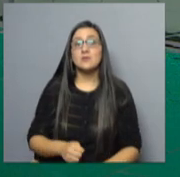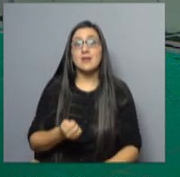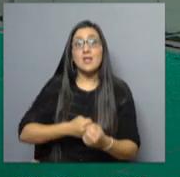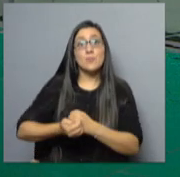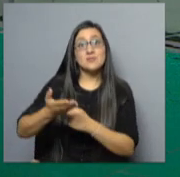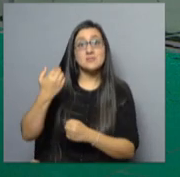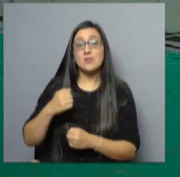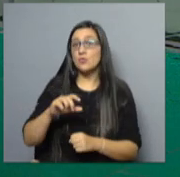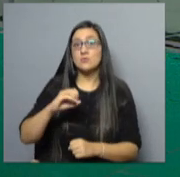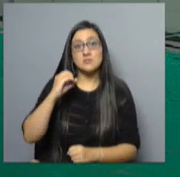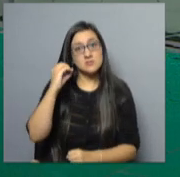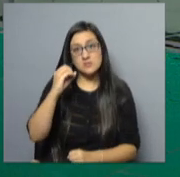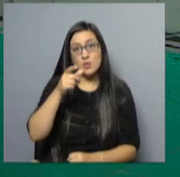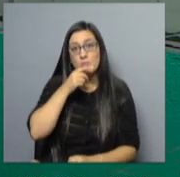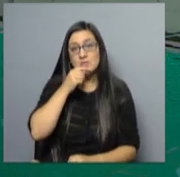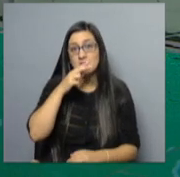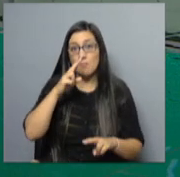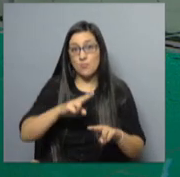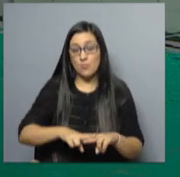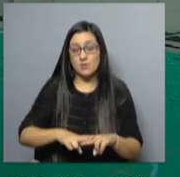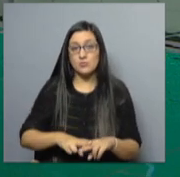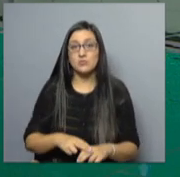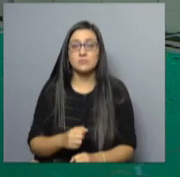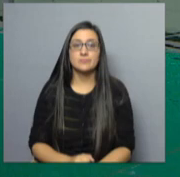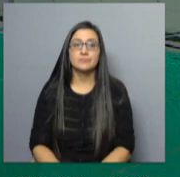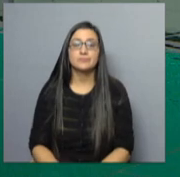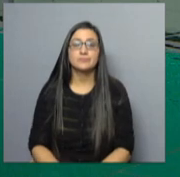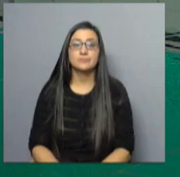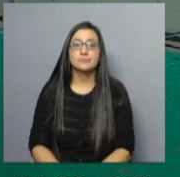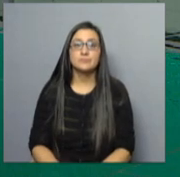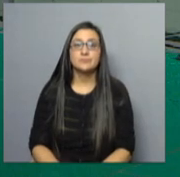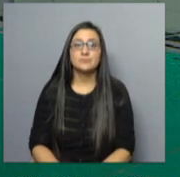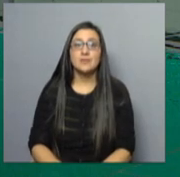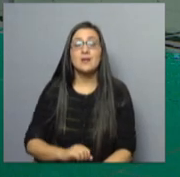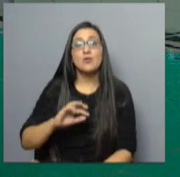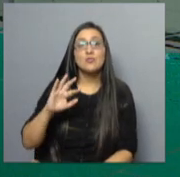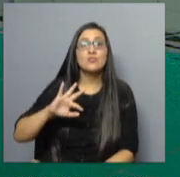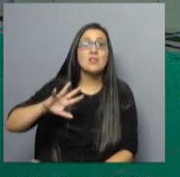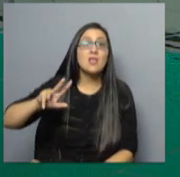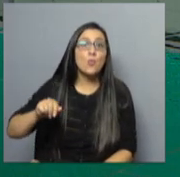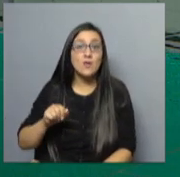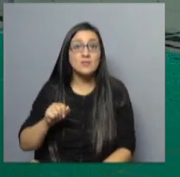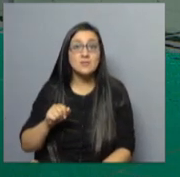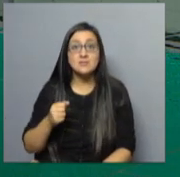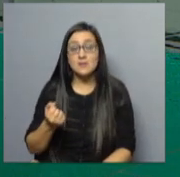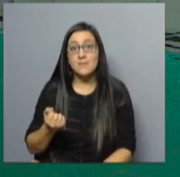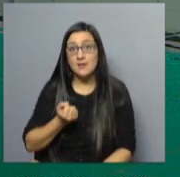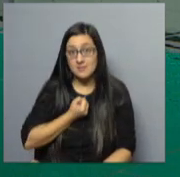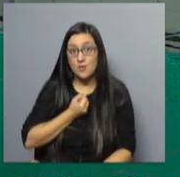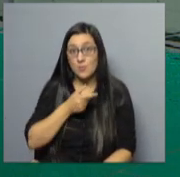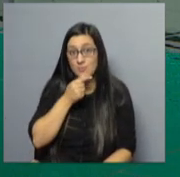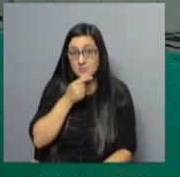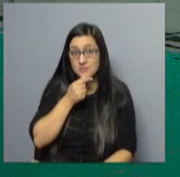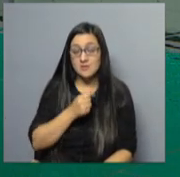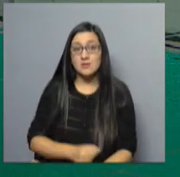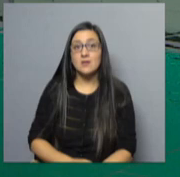que pasó no hubo policías que murieron el ejercicio de su función en cuanto a los delincuentes abatidos por la policía desde 2000